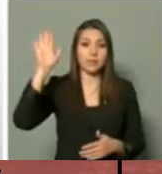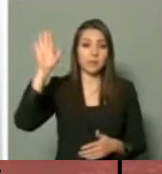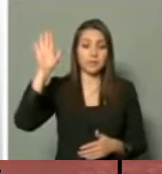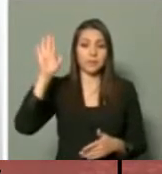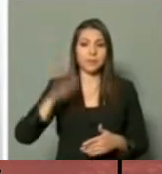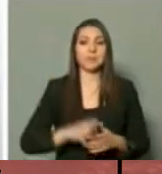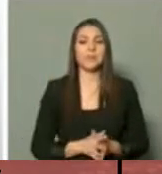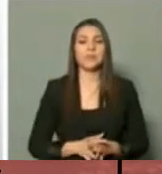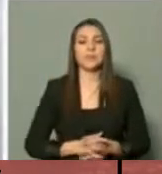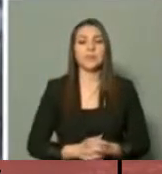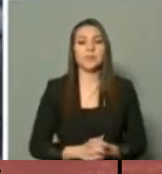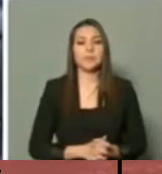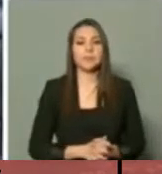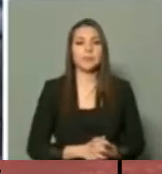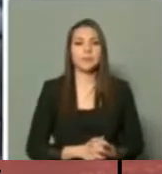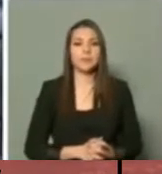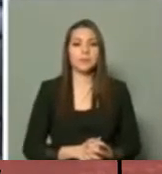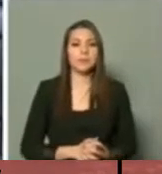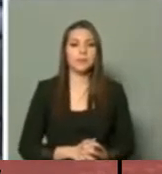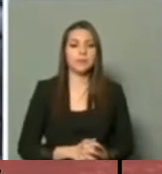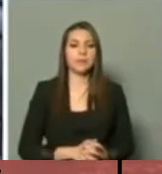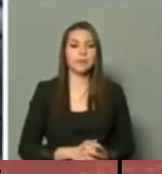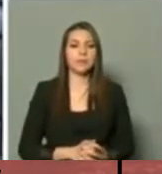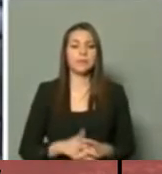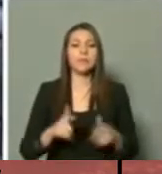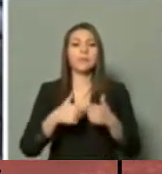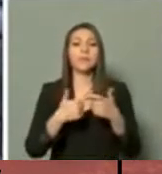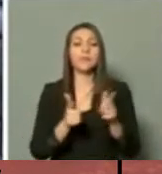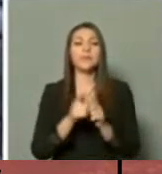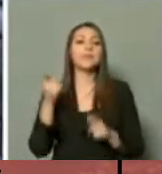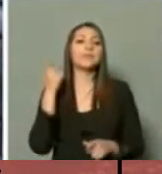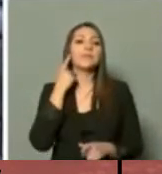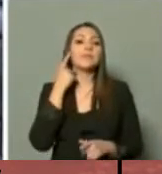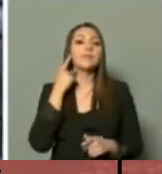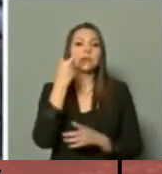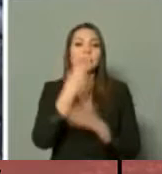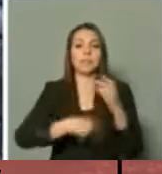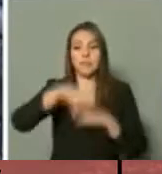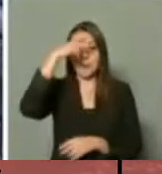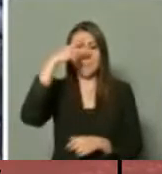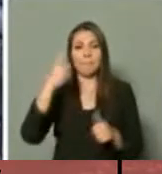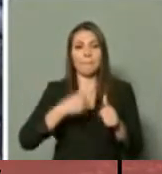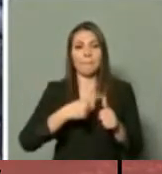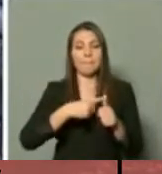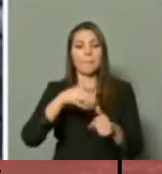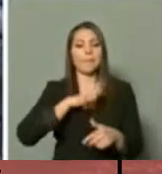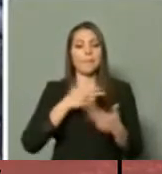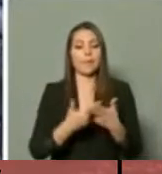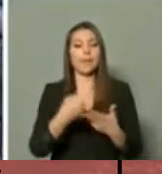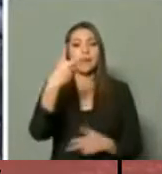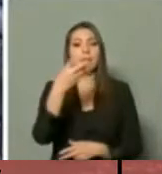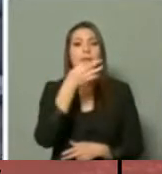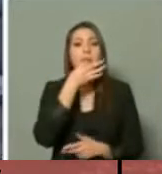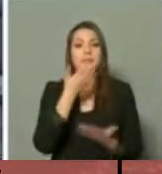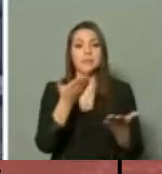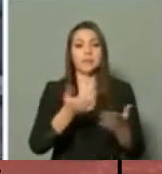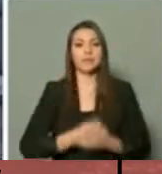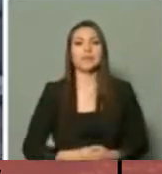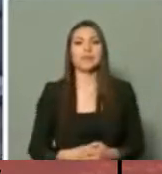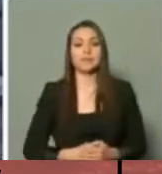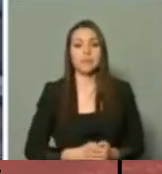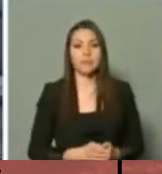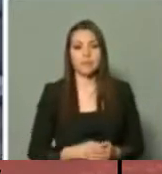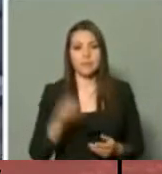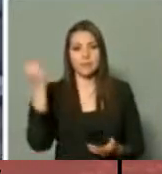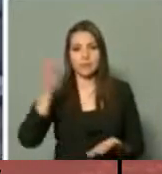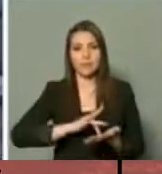Puede levantar la mano. La candidata de la coalición por la Ciudad de México al frente, le recuerdo, tiene 2 minutos. Adelante. Muchas